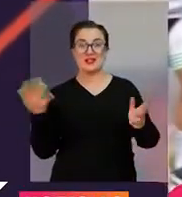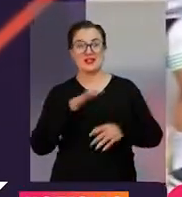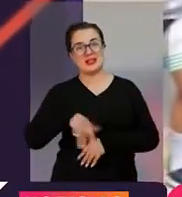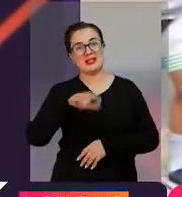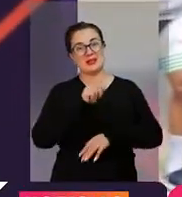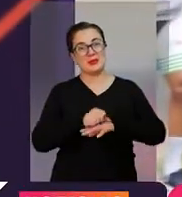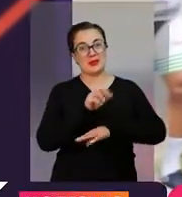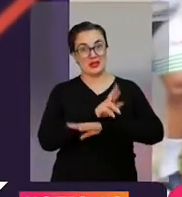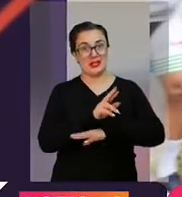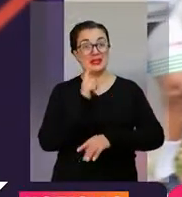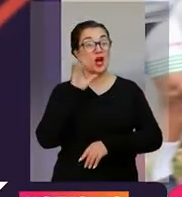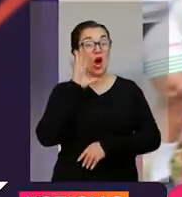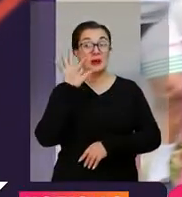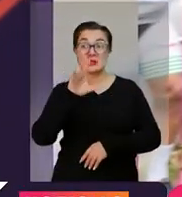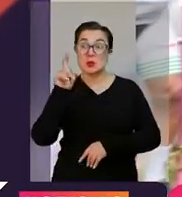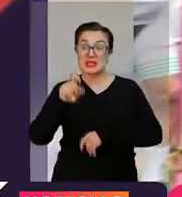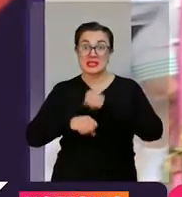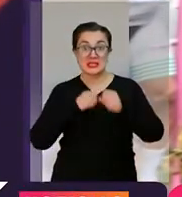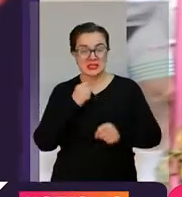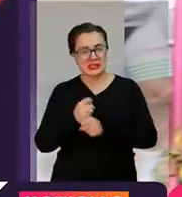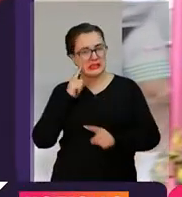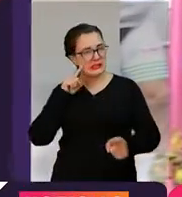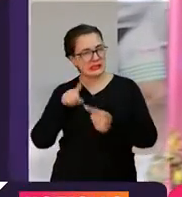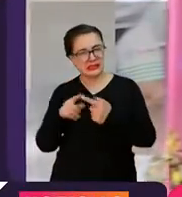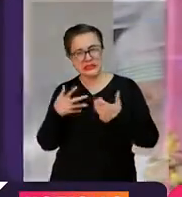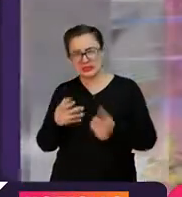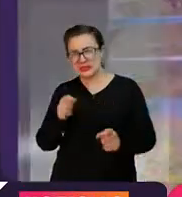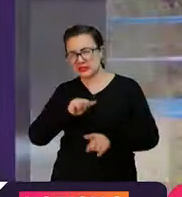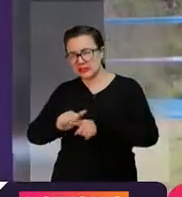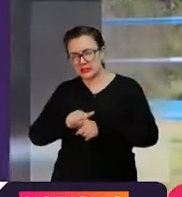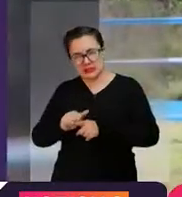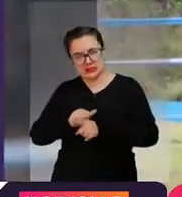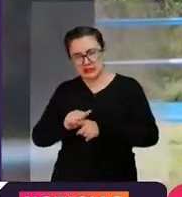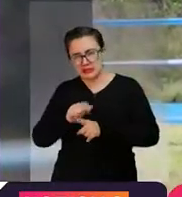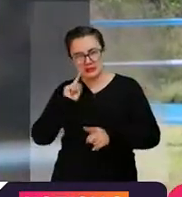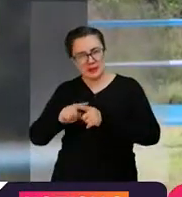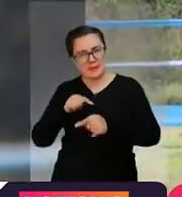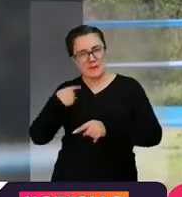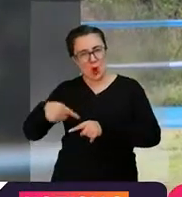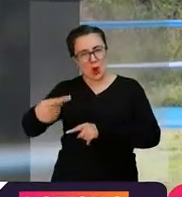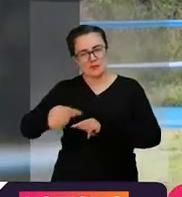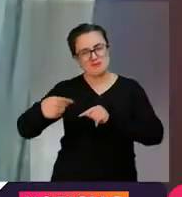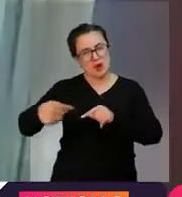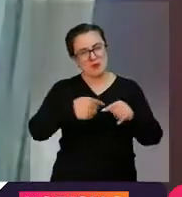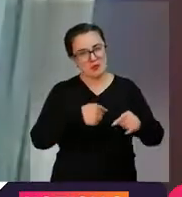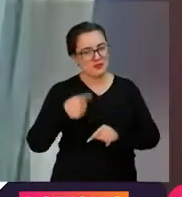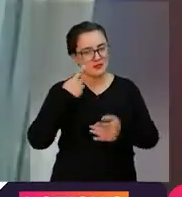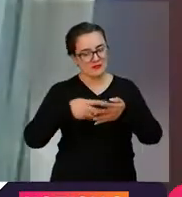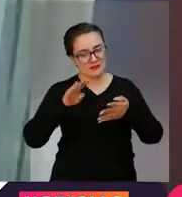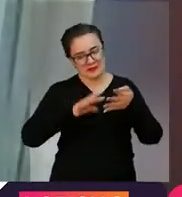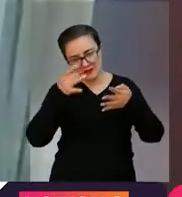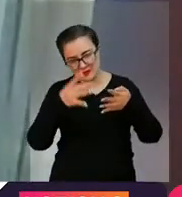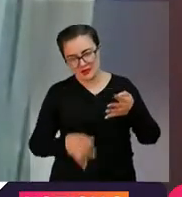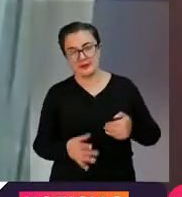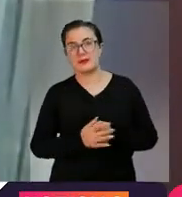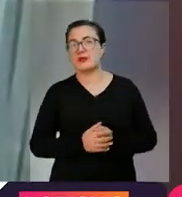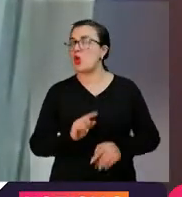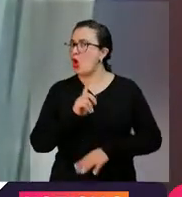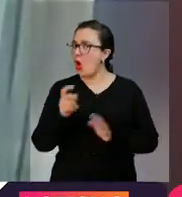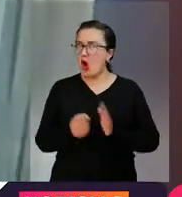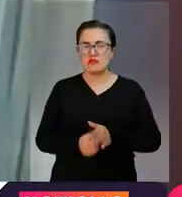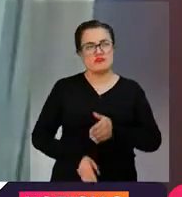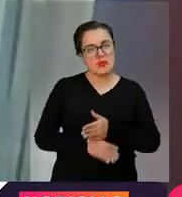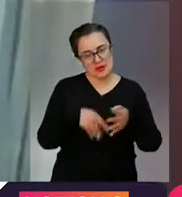de 56 años seguirá enfocado en sus entrenamientos y en los siguientes eventos del calendario. Terminar con lo que está